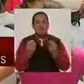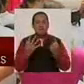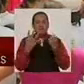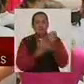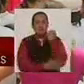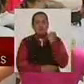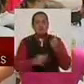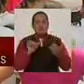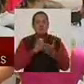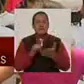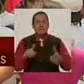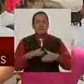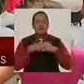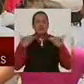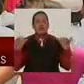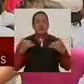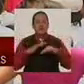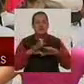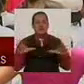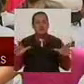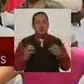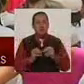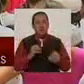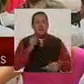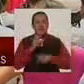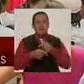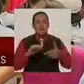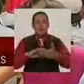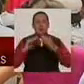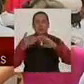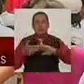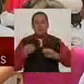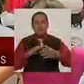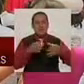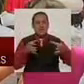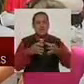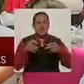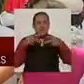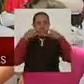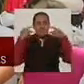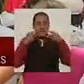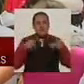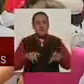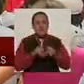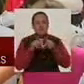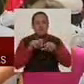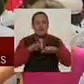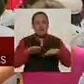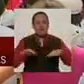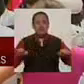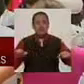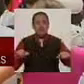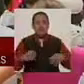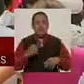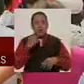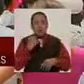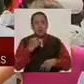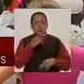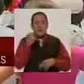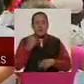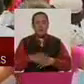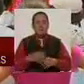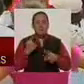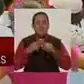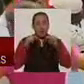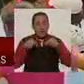agrede sobre todo a nuestras comunidades indígenas, a nuestros niños y a nuestras niñas. Por eso